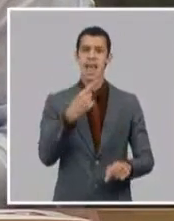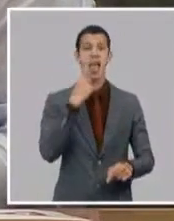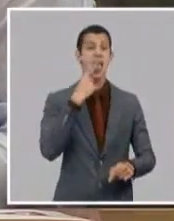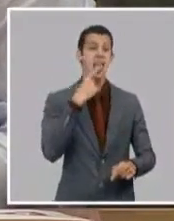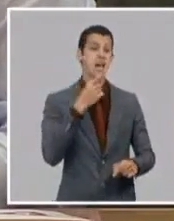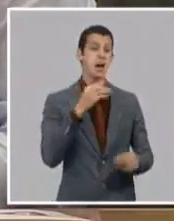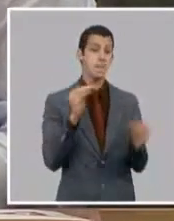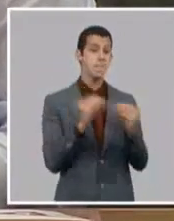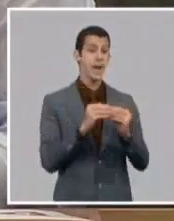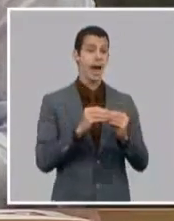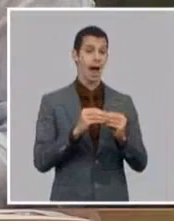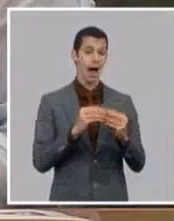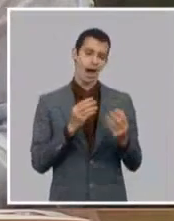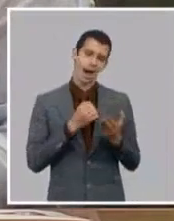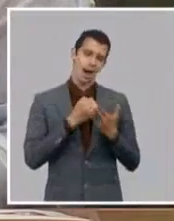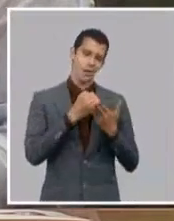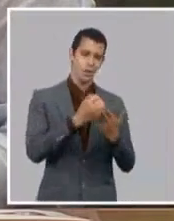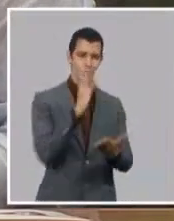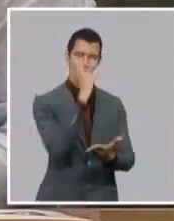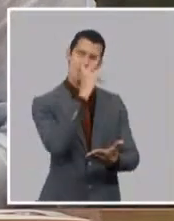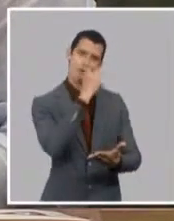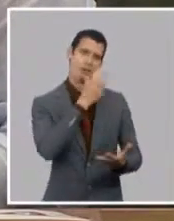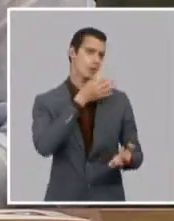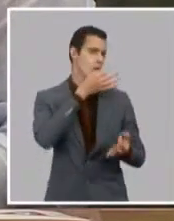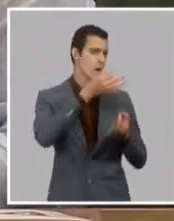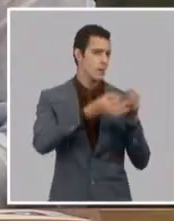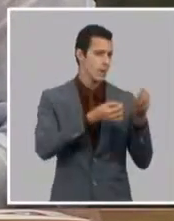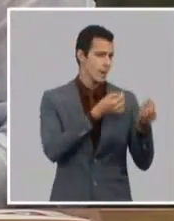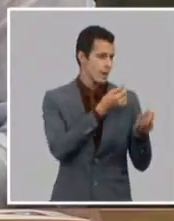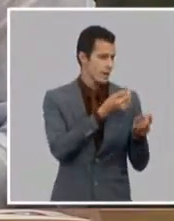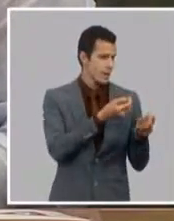intoxicante, es enajenante,